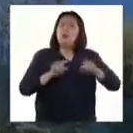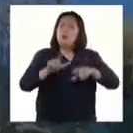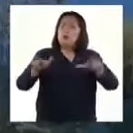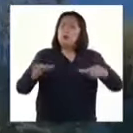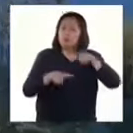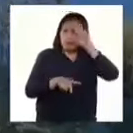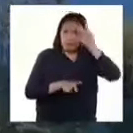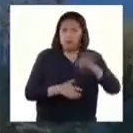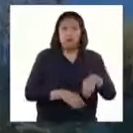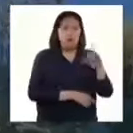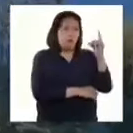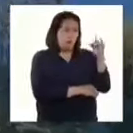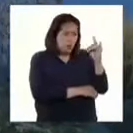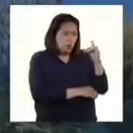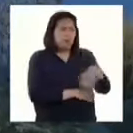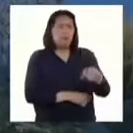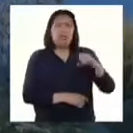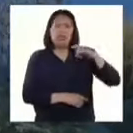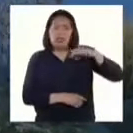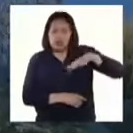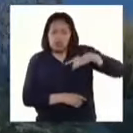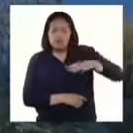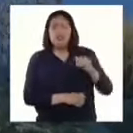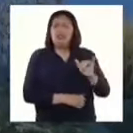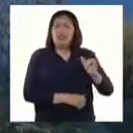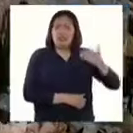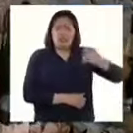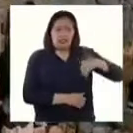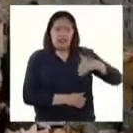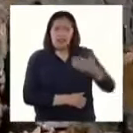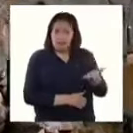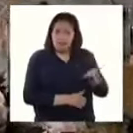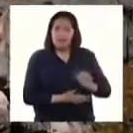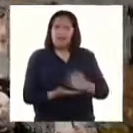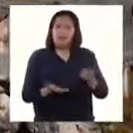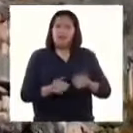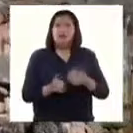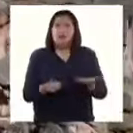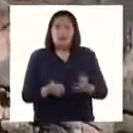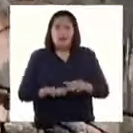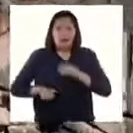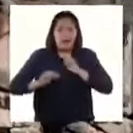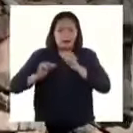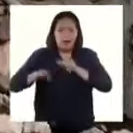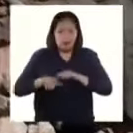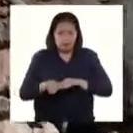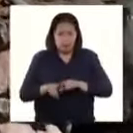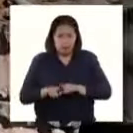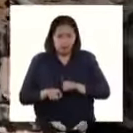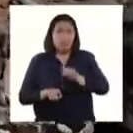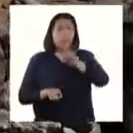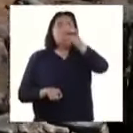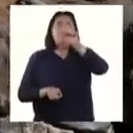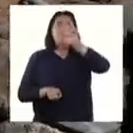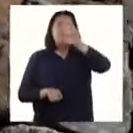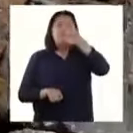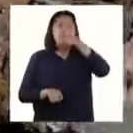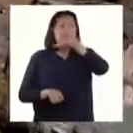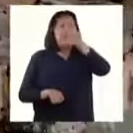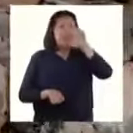Perú, Bolivia, Chile y Argentina, sobre los 3.500 metros sobre el nivel del